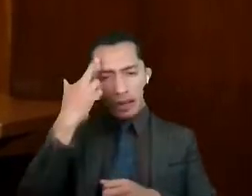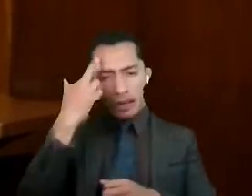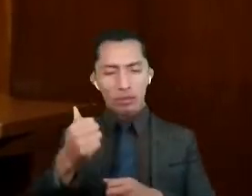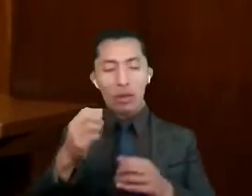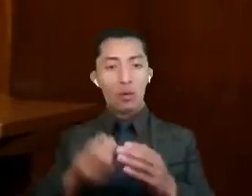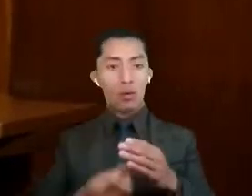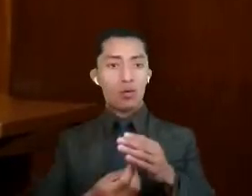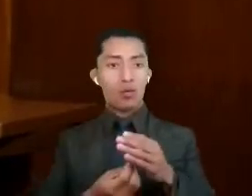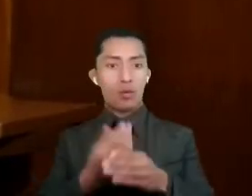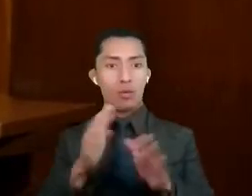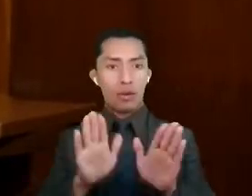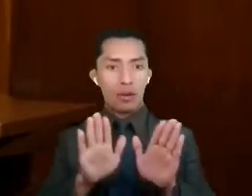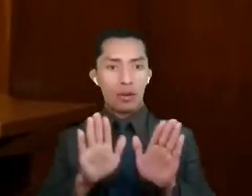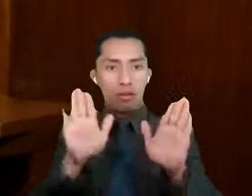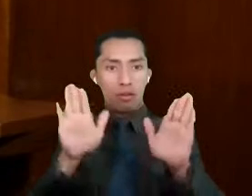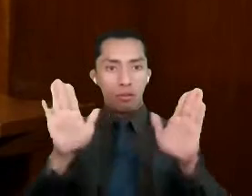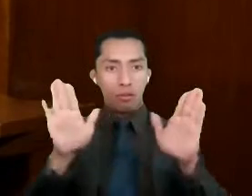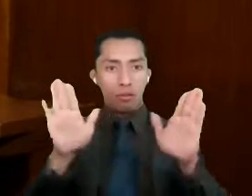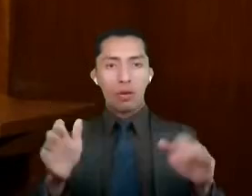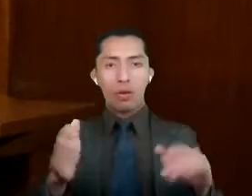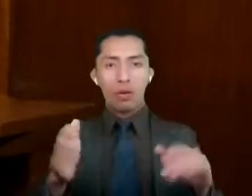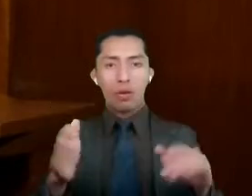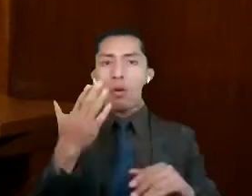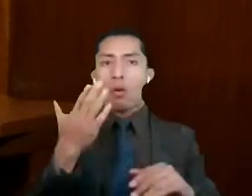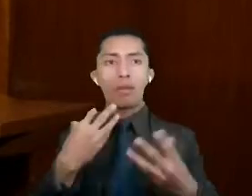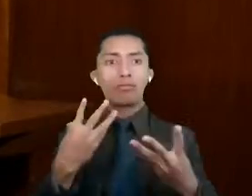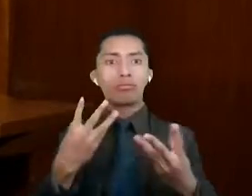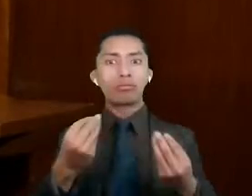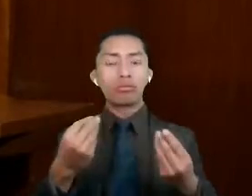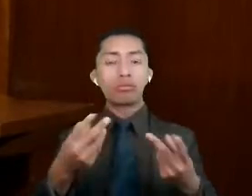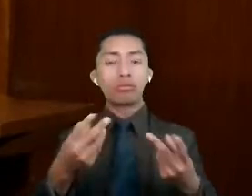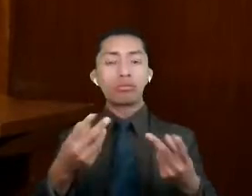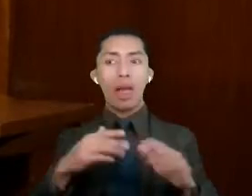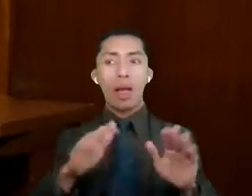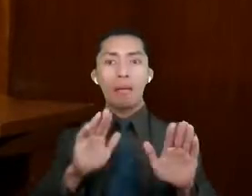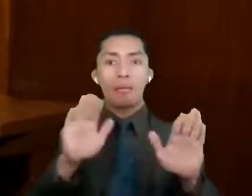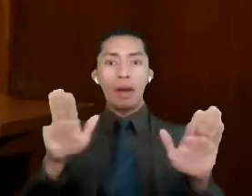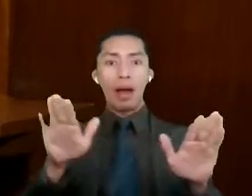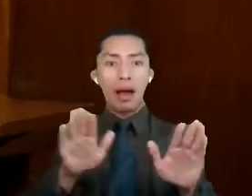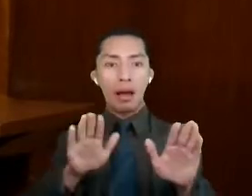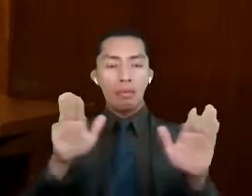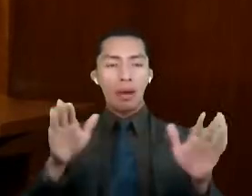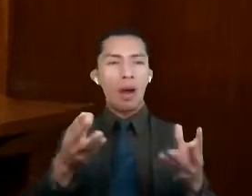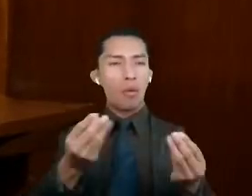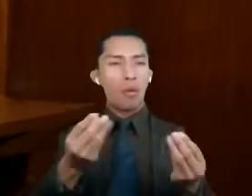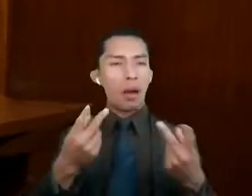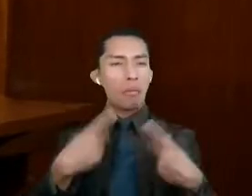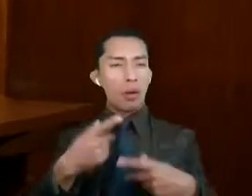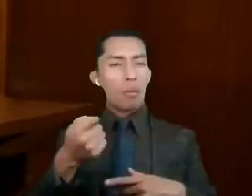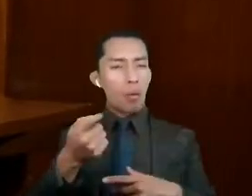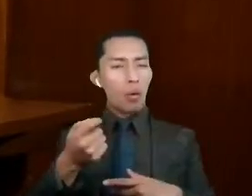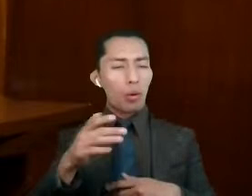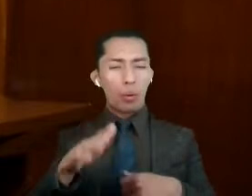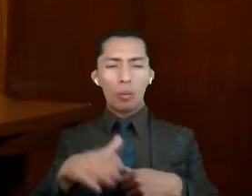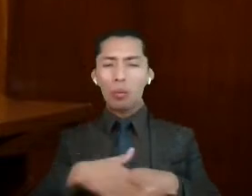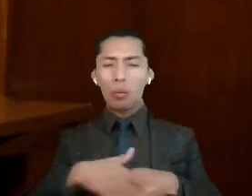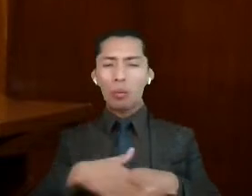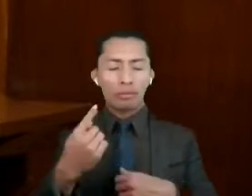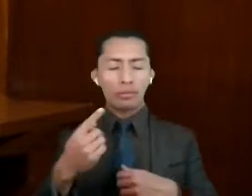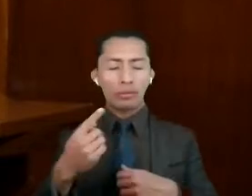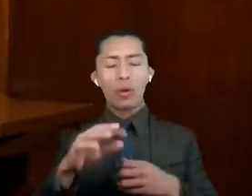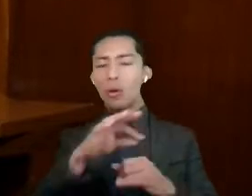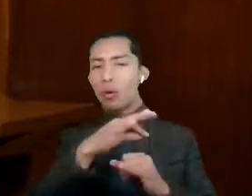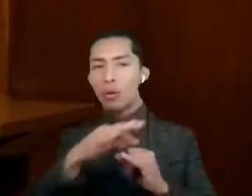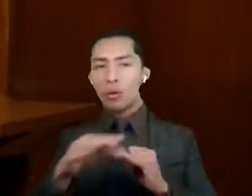aeropuerto no cuenta con la afluencia de pasajeros esperada. Y finalmente, quiero